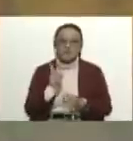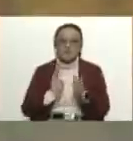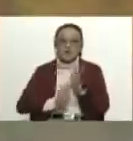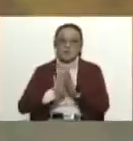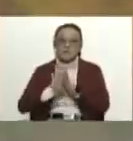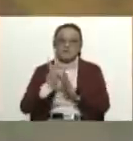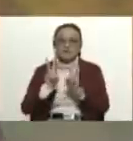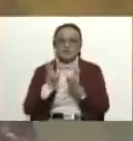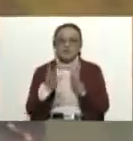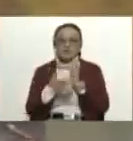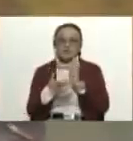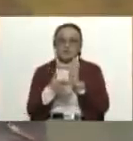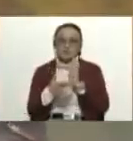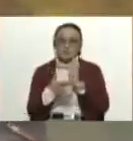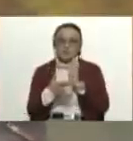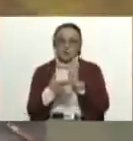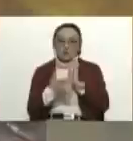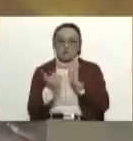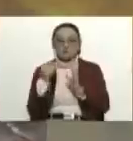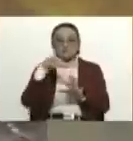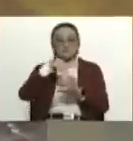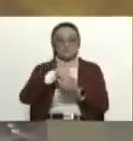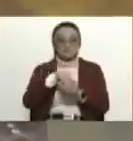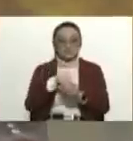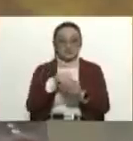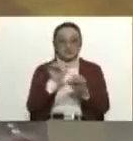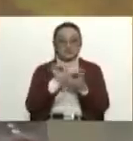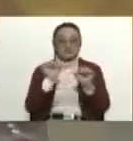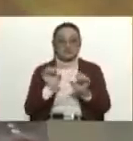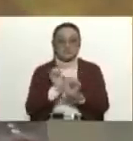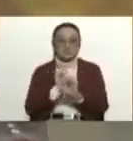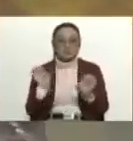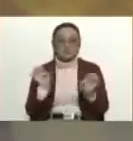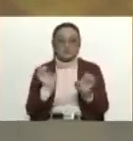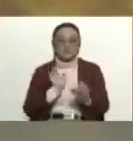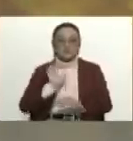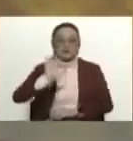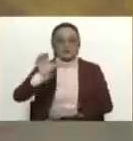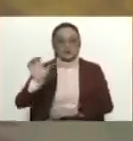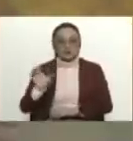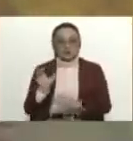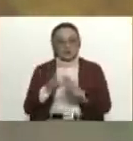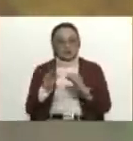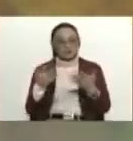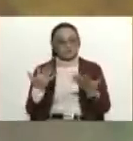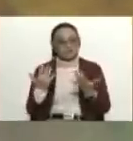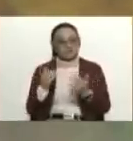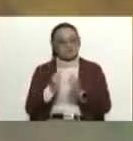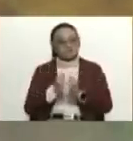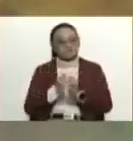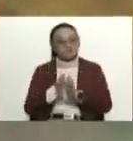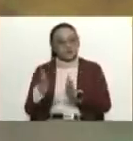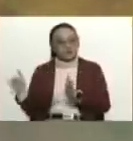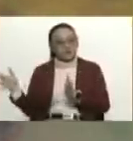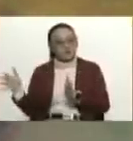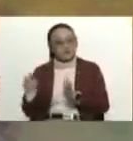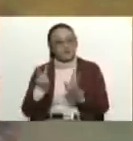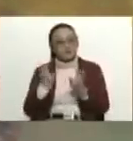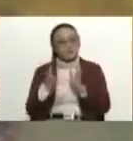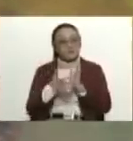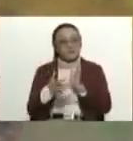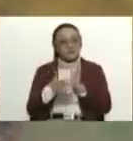en las nuevas tecnologías e incluirlas en el sistema educativo de la región. Todo esto para ampliar también el tejido